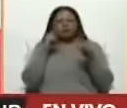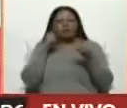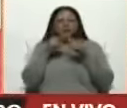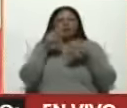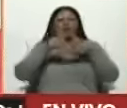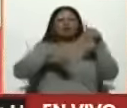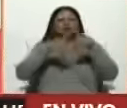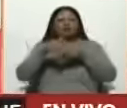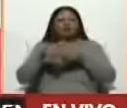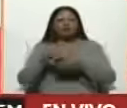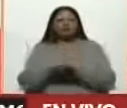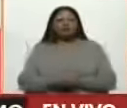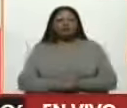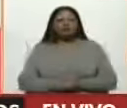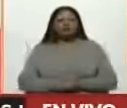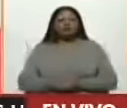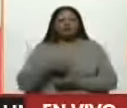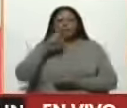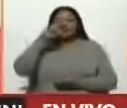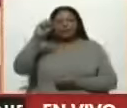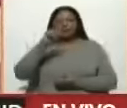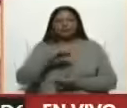votar por Nicolás.